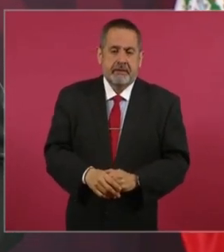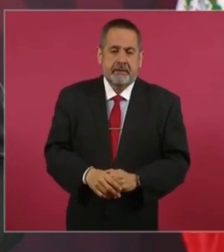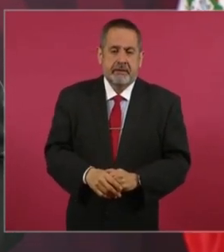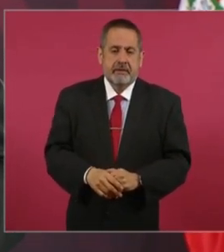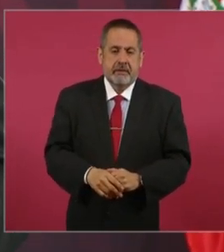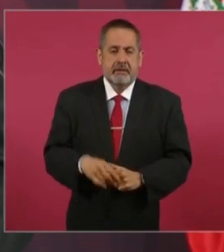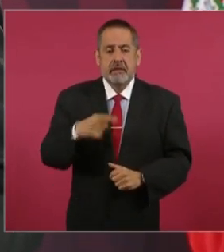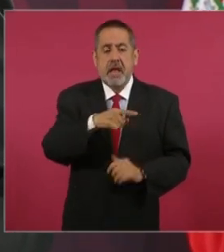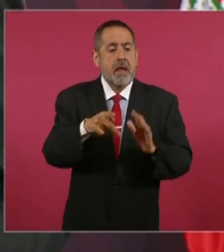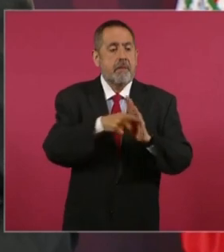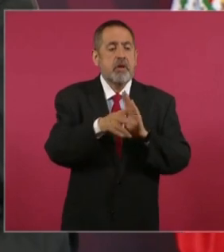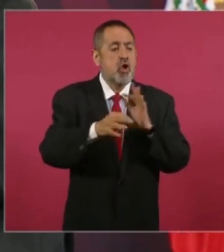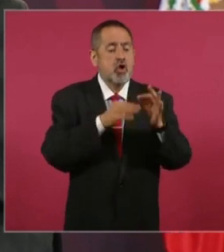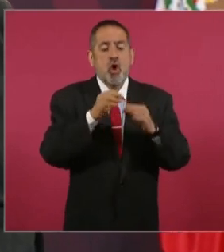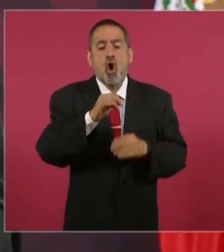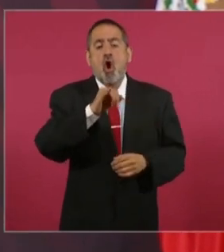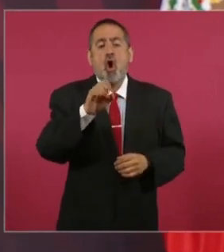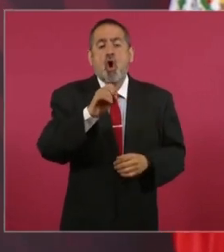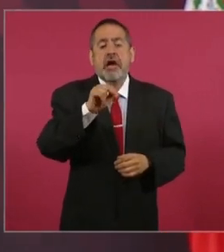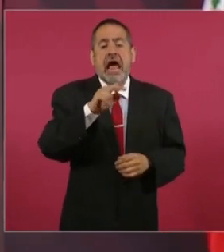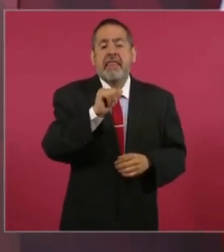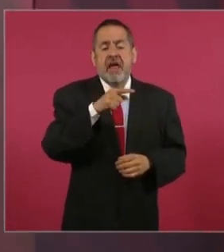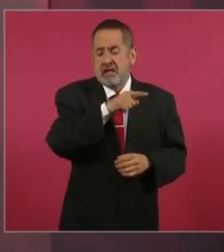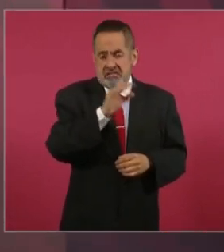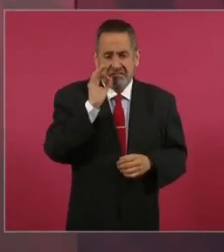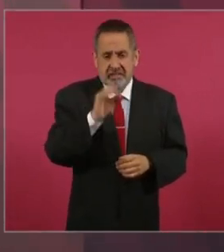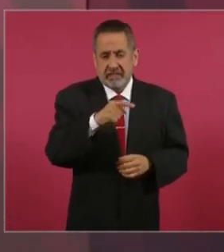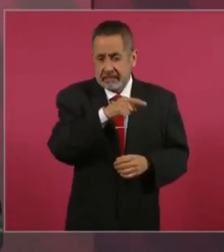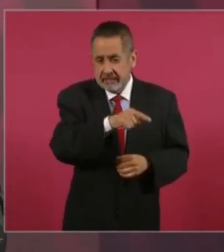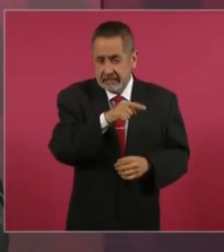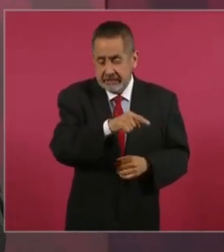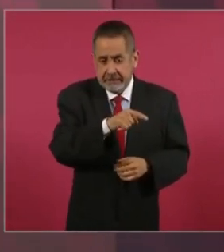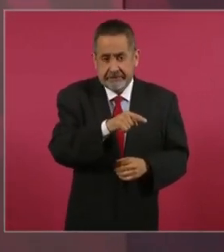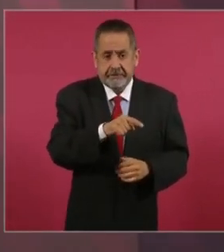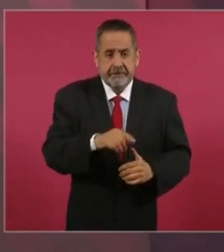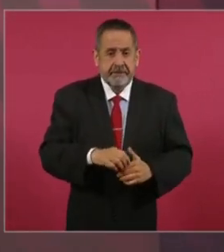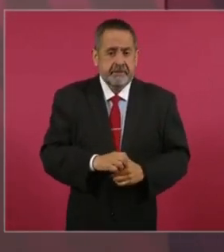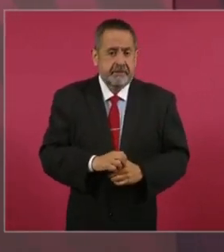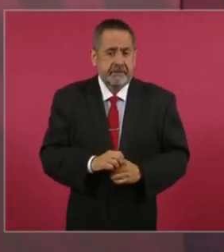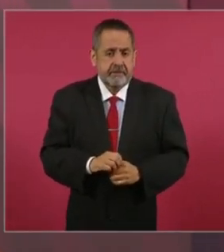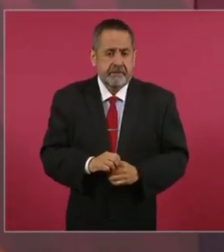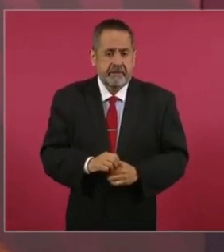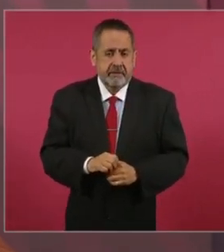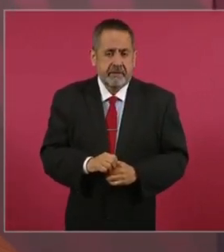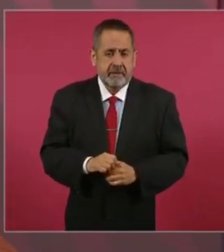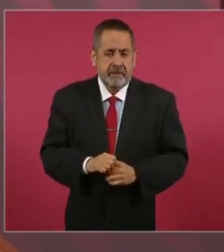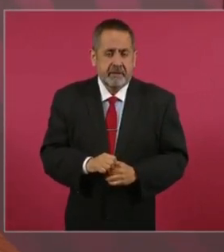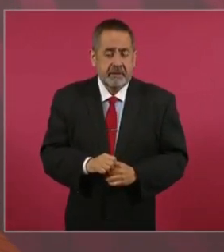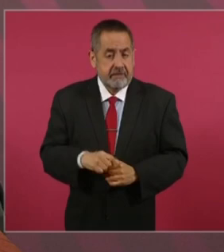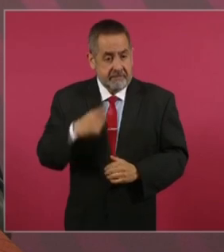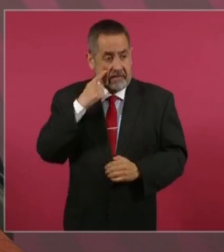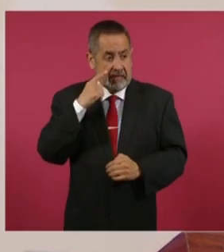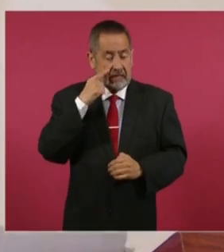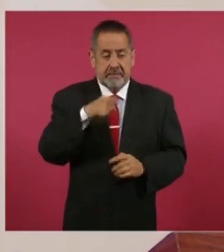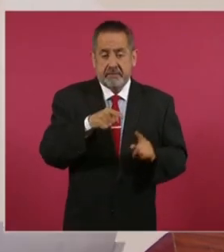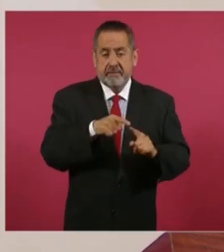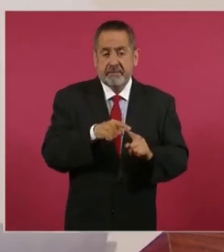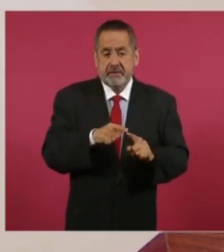es el periódico que cuando no cuando no